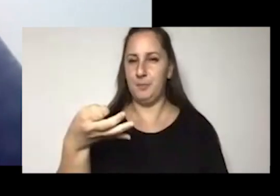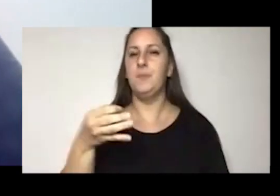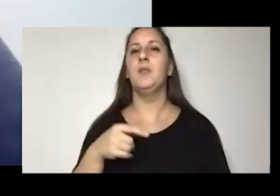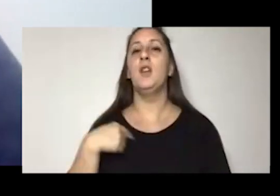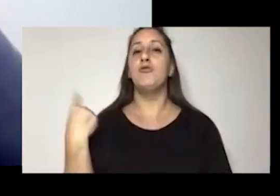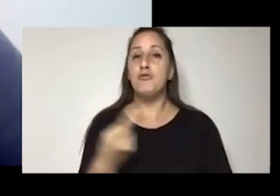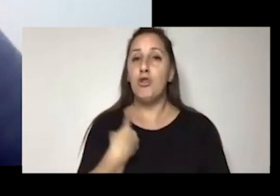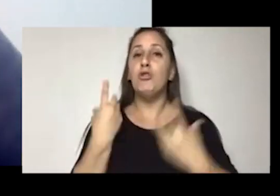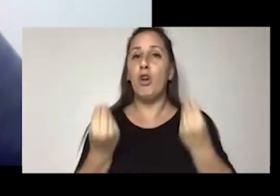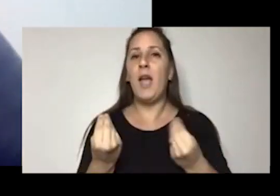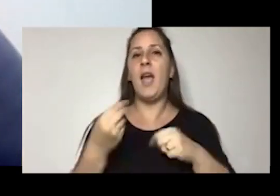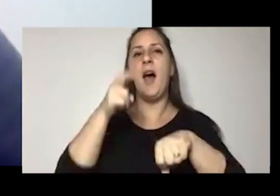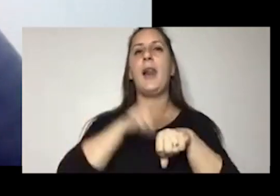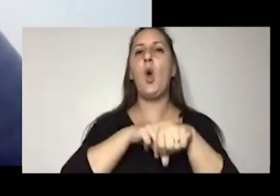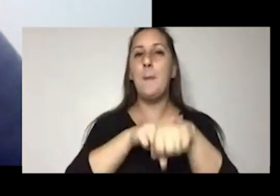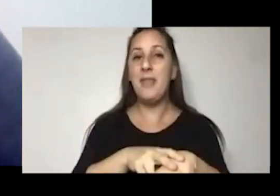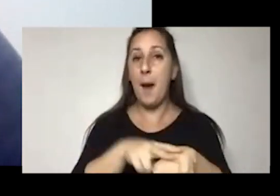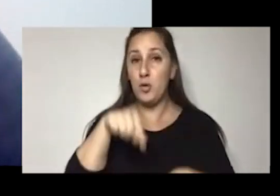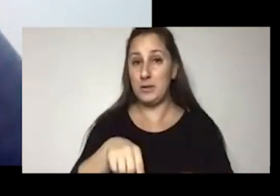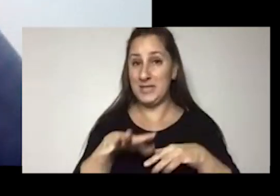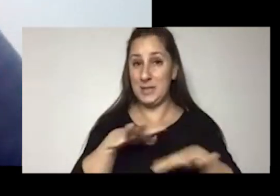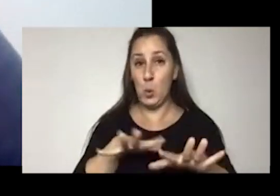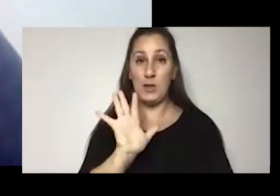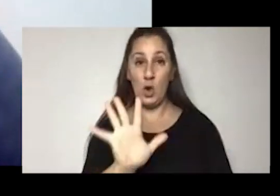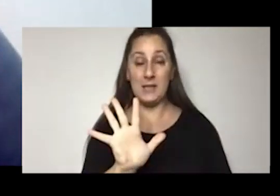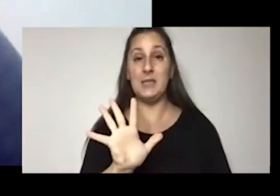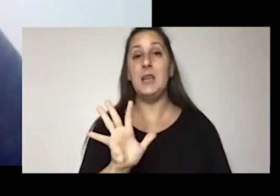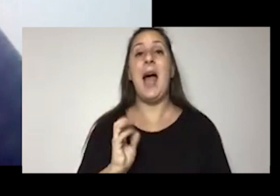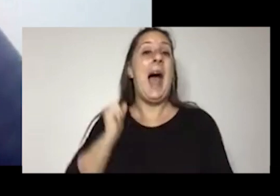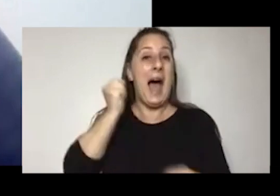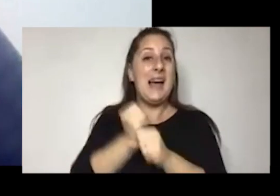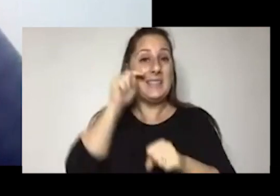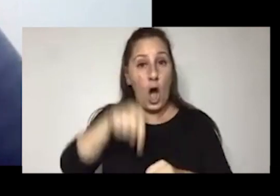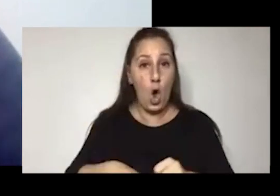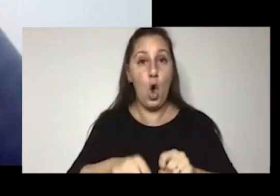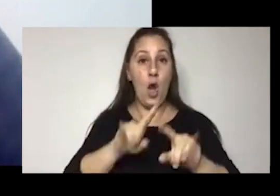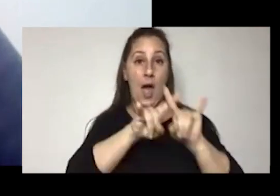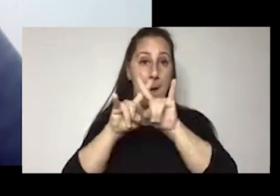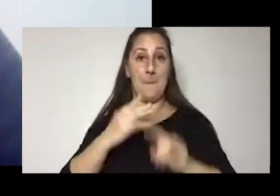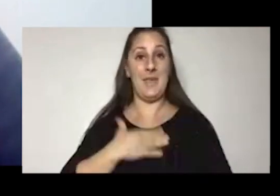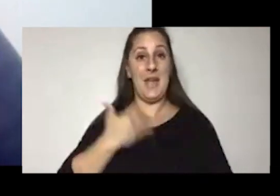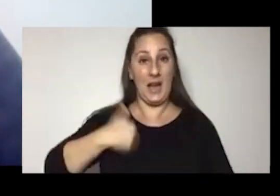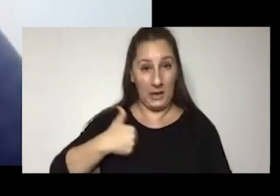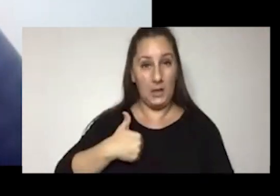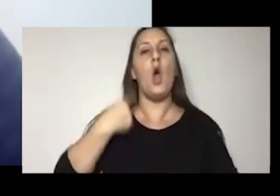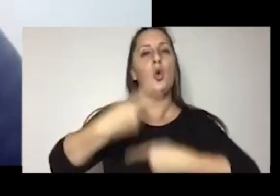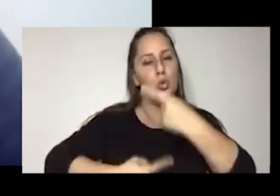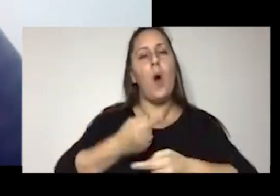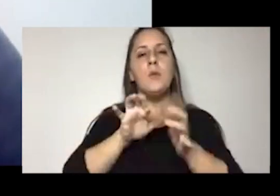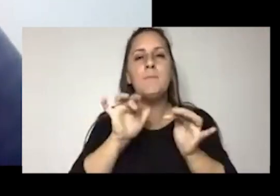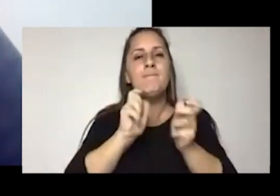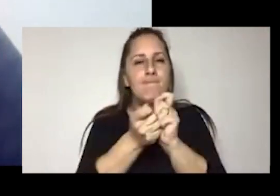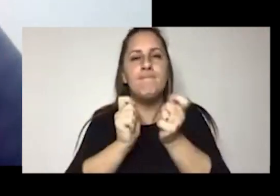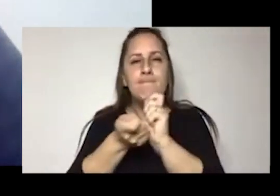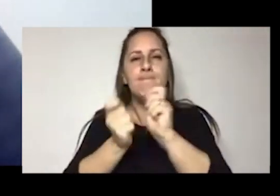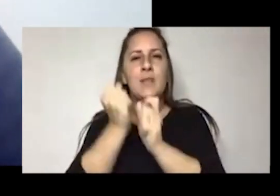recomendar de que en este caso, hasta hoy en día la plataforma Mi Argentina sí lo estamos trabajando, ¿sí? Porque aparece esto de